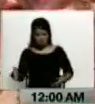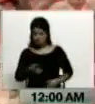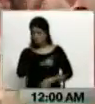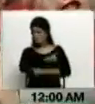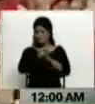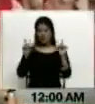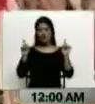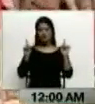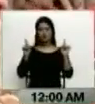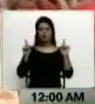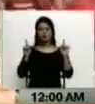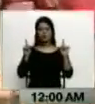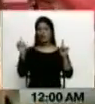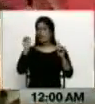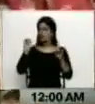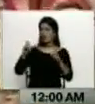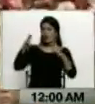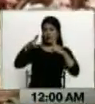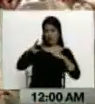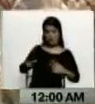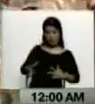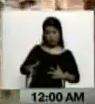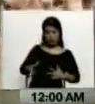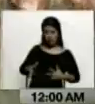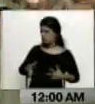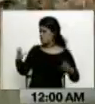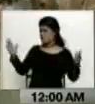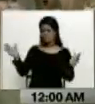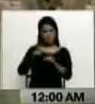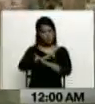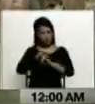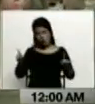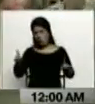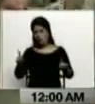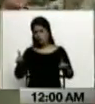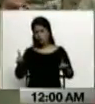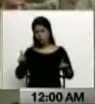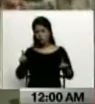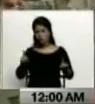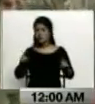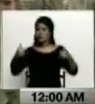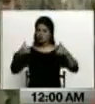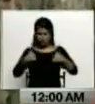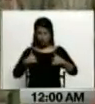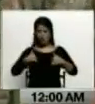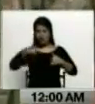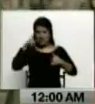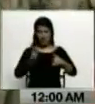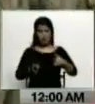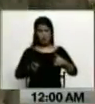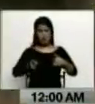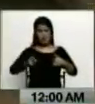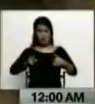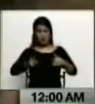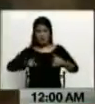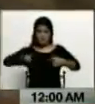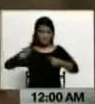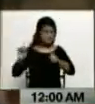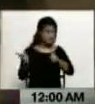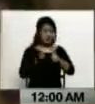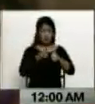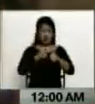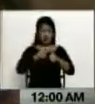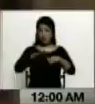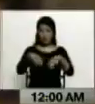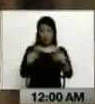descanso a mi brazo a mi brazo ni reposo ni reposo a mi alma a mi alma hasta